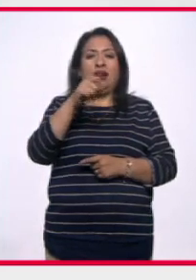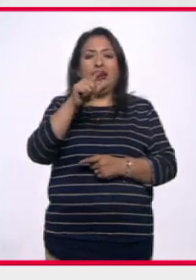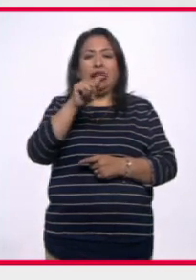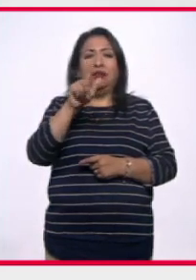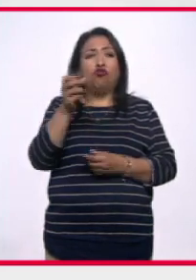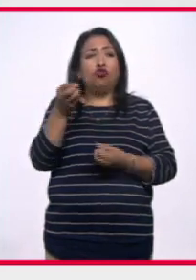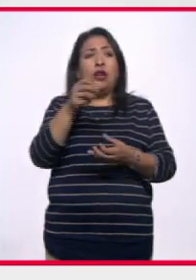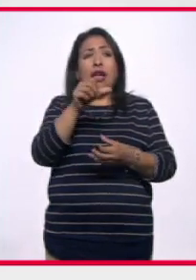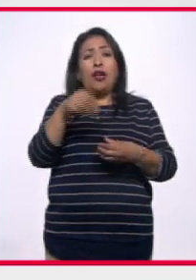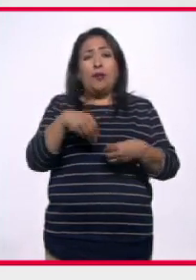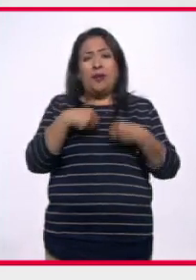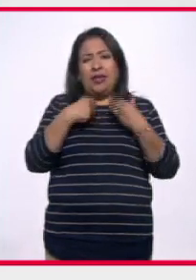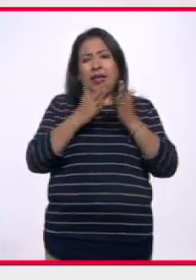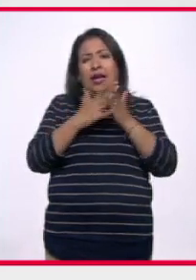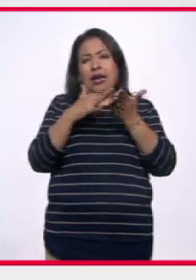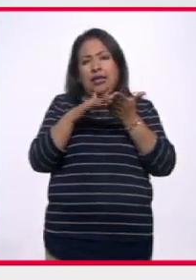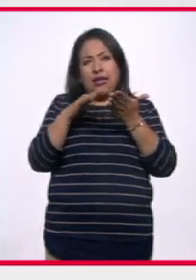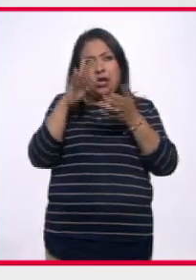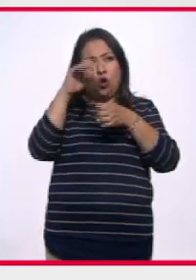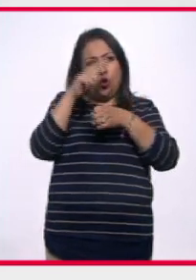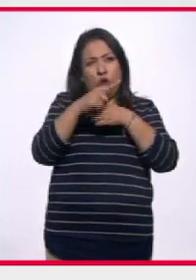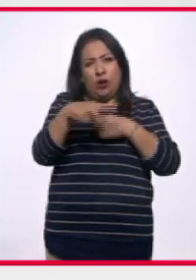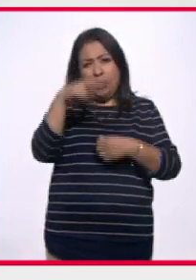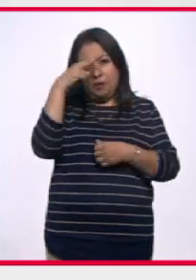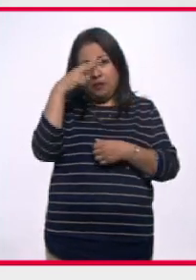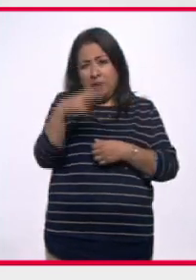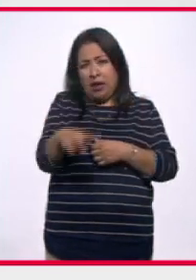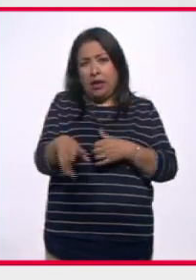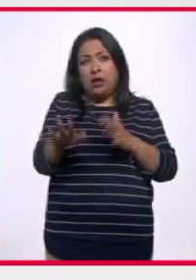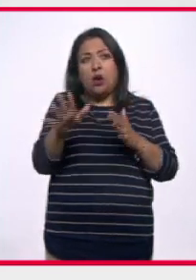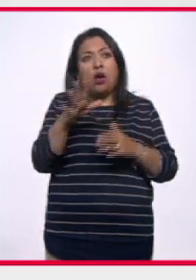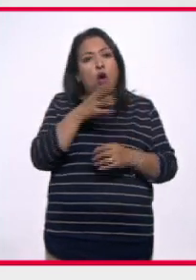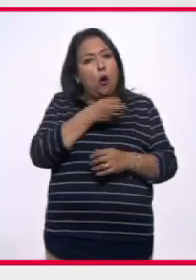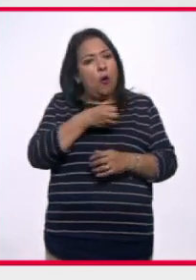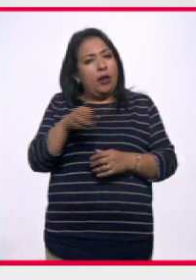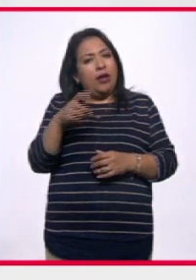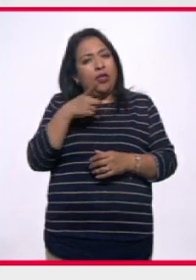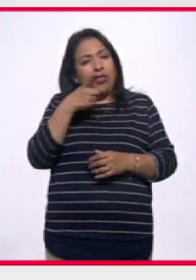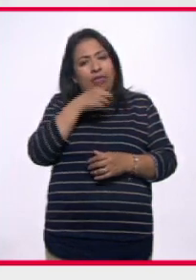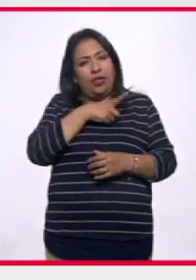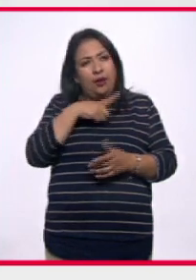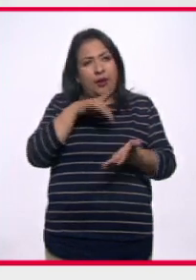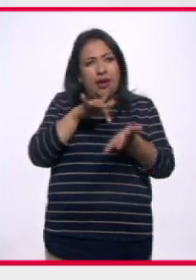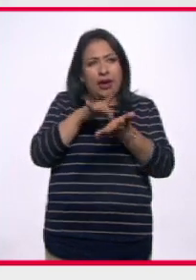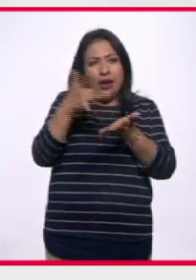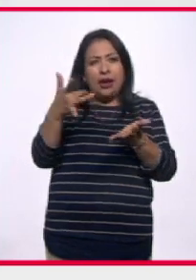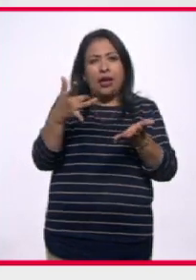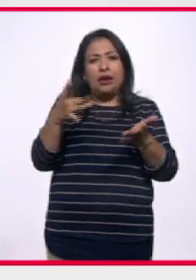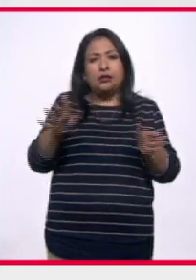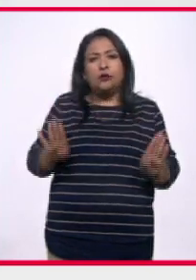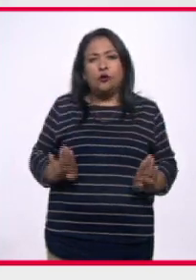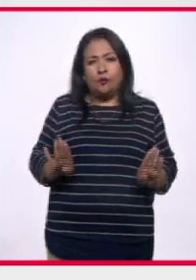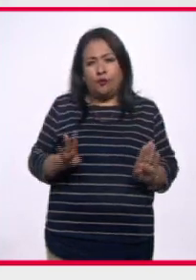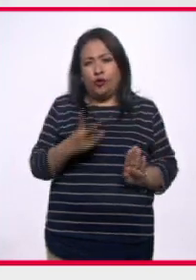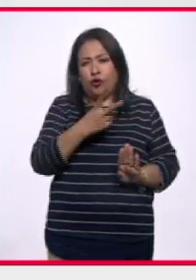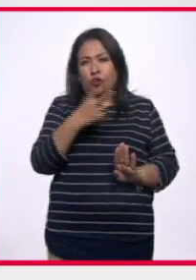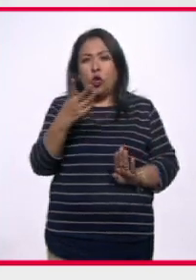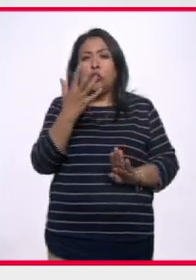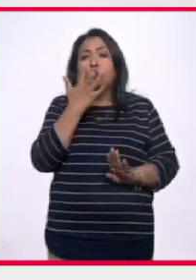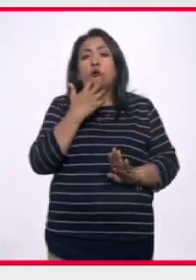a la vida literaria y cultural de mexico no hacen sino obligarnos a agradecer a aquella pareja judía que